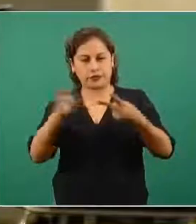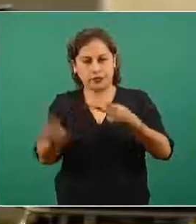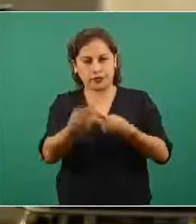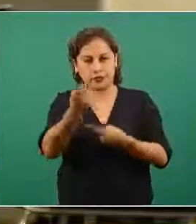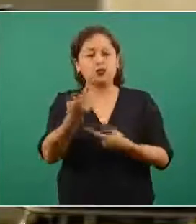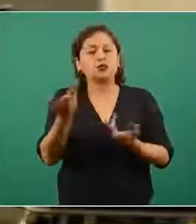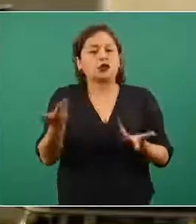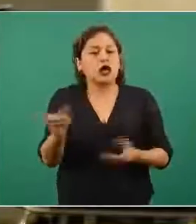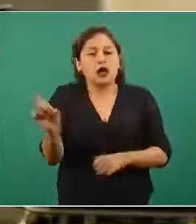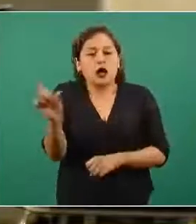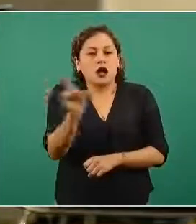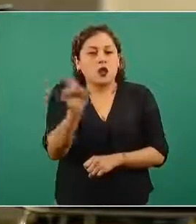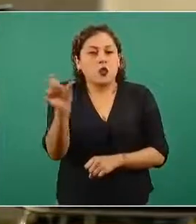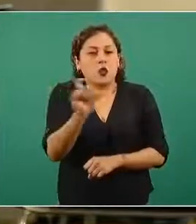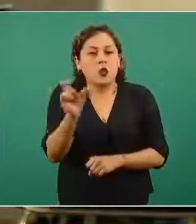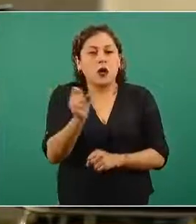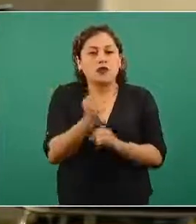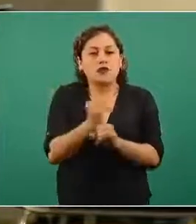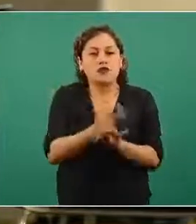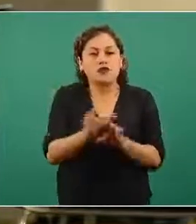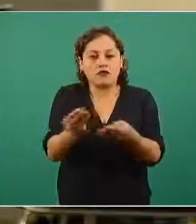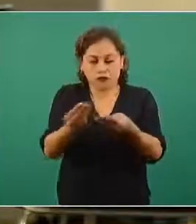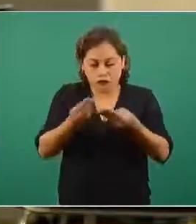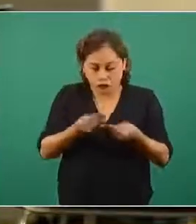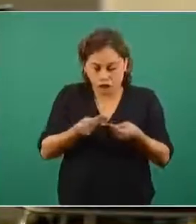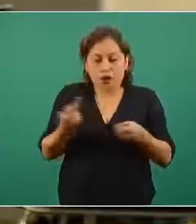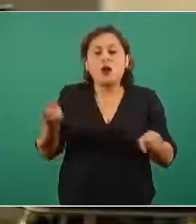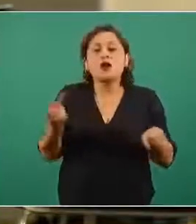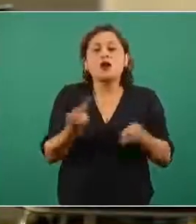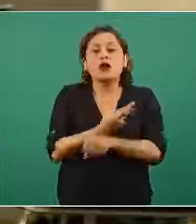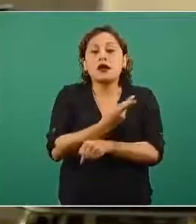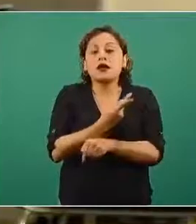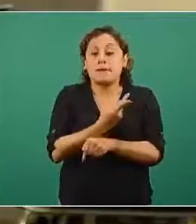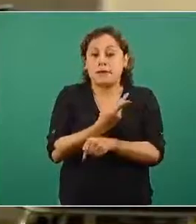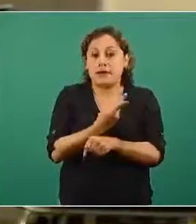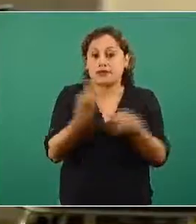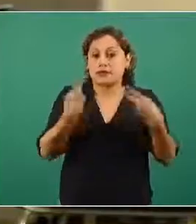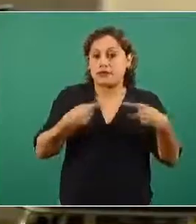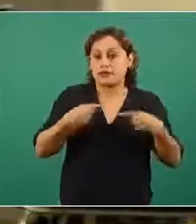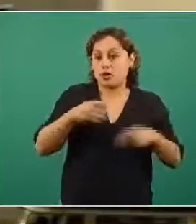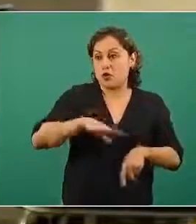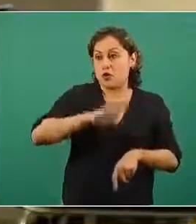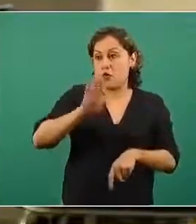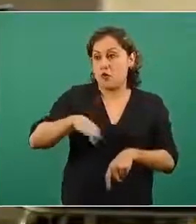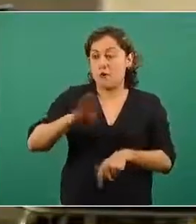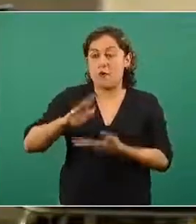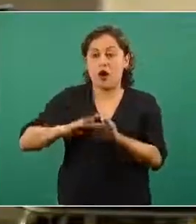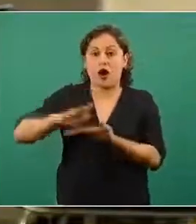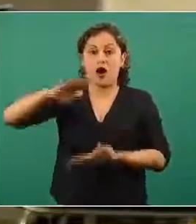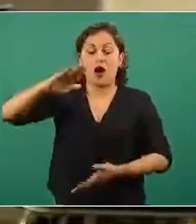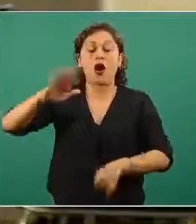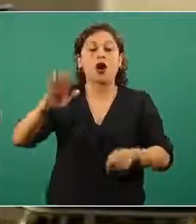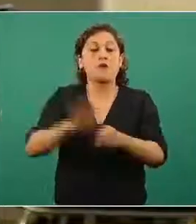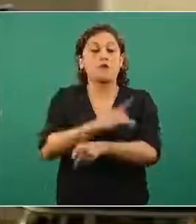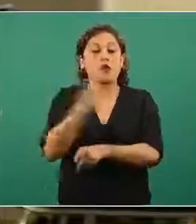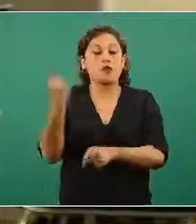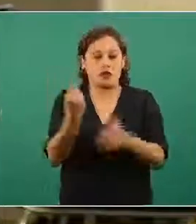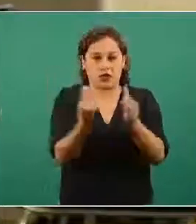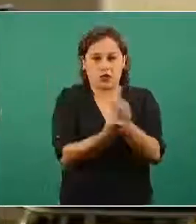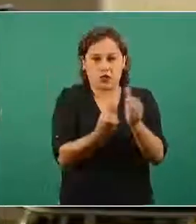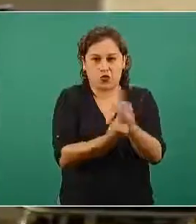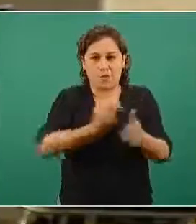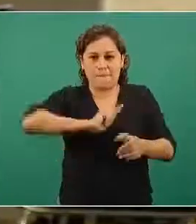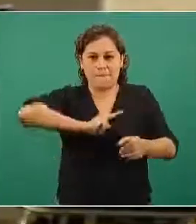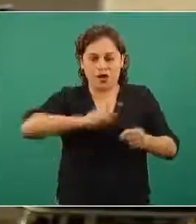la estimación de incremento en la mortalidad debido a las variantes del virus ubicadas que